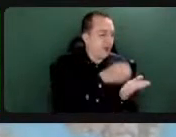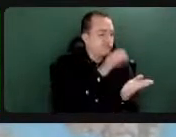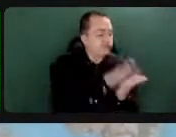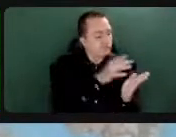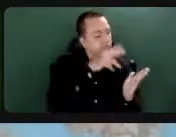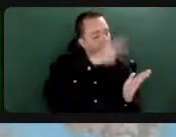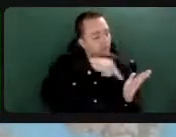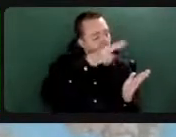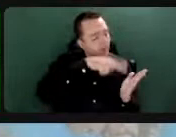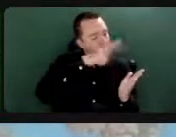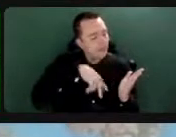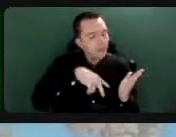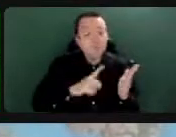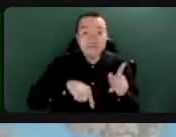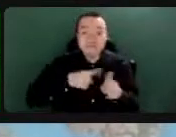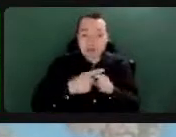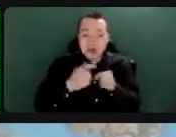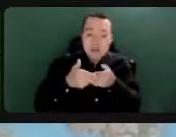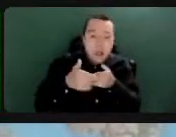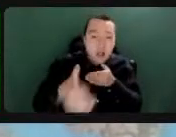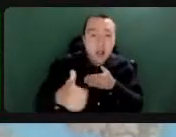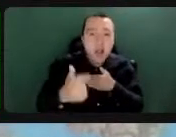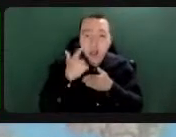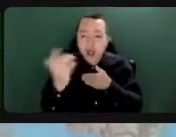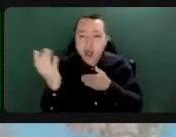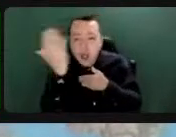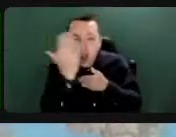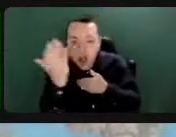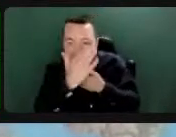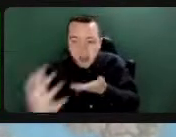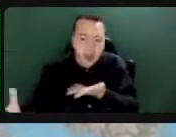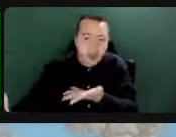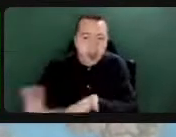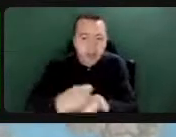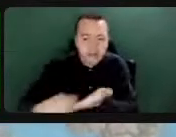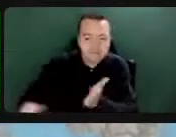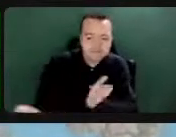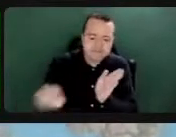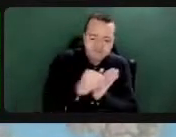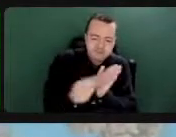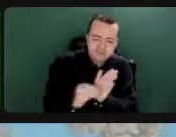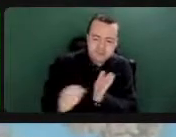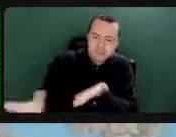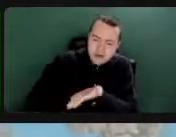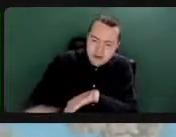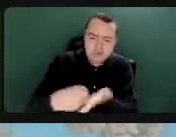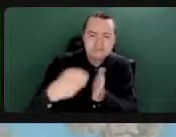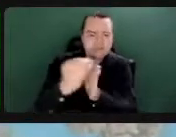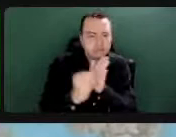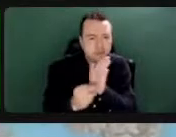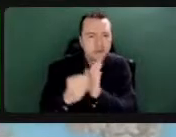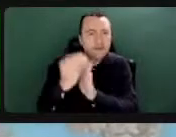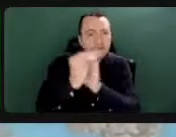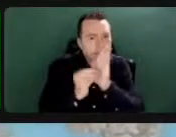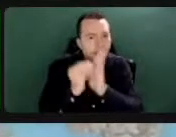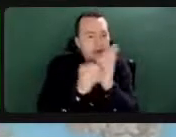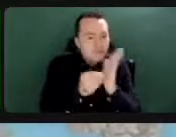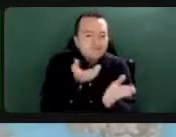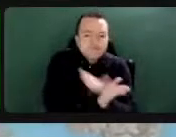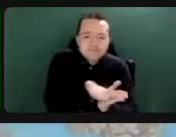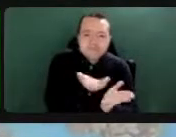construir evidencia sobre la marcha, sobre todo en emergencias tan prolongadas como por ejemplo la pandemia de la